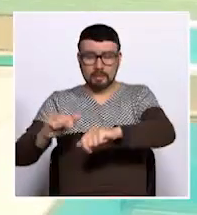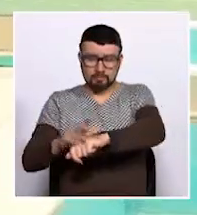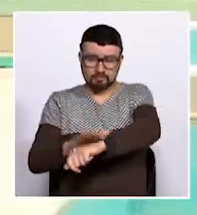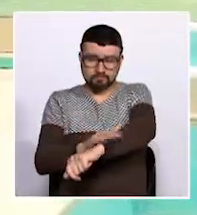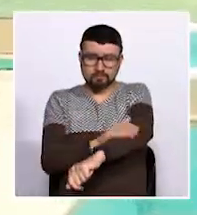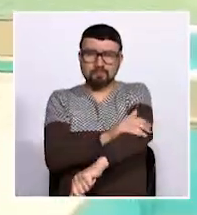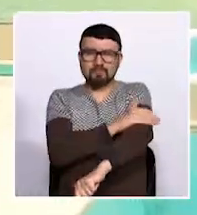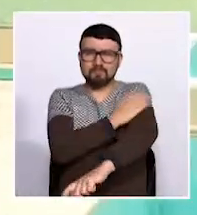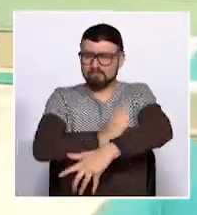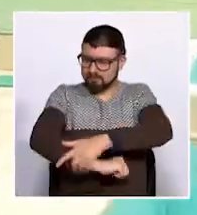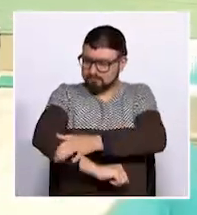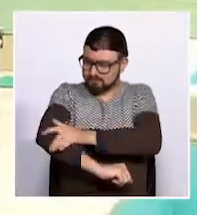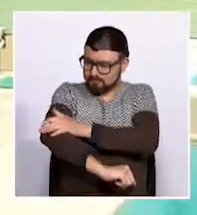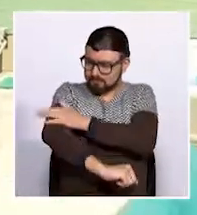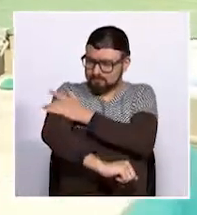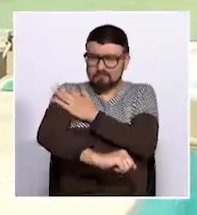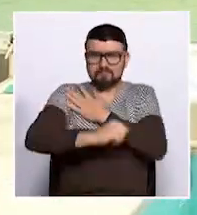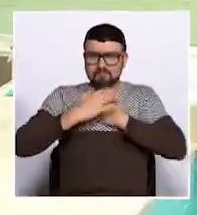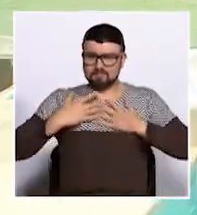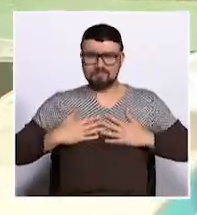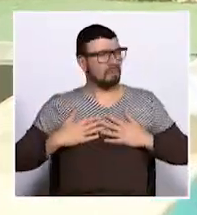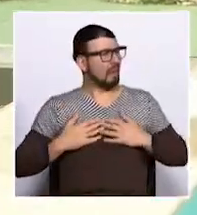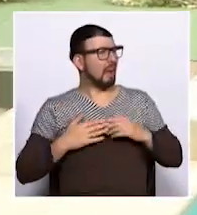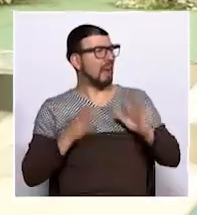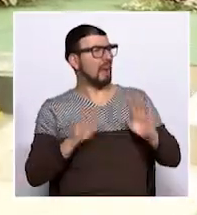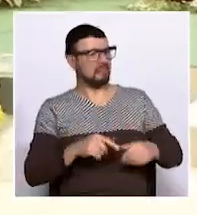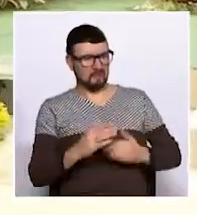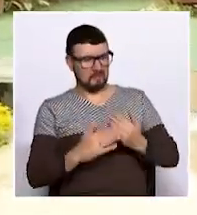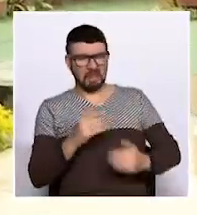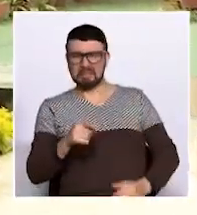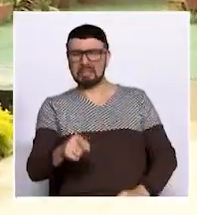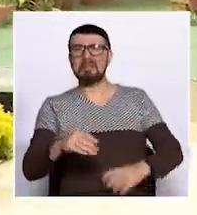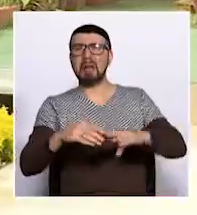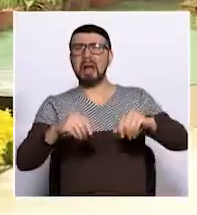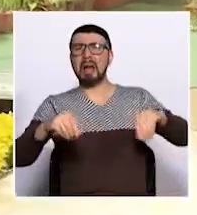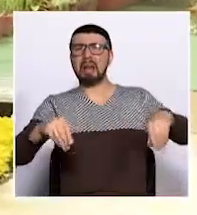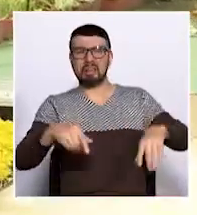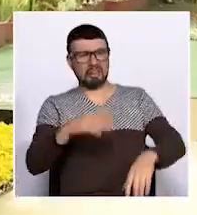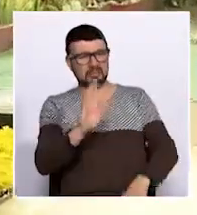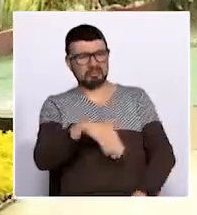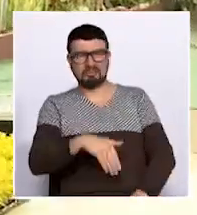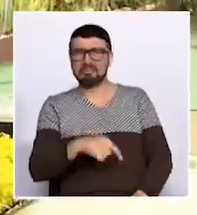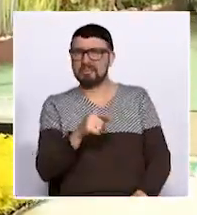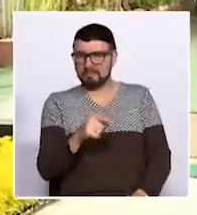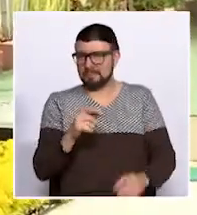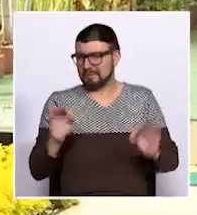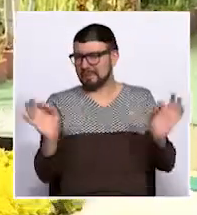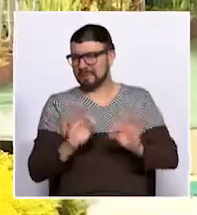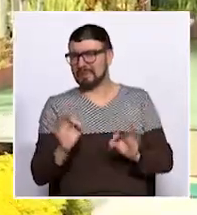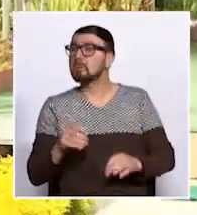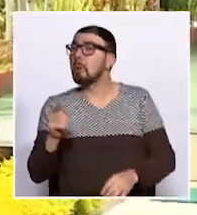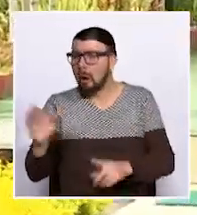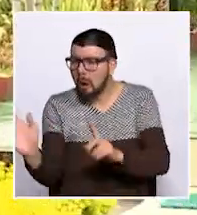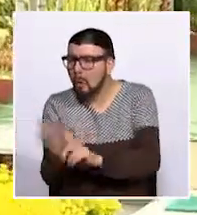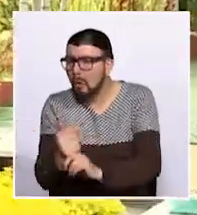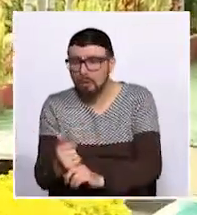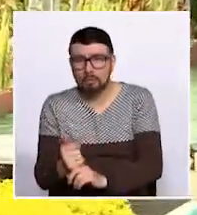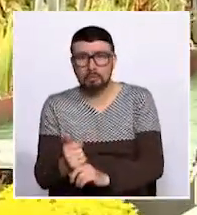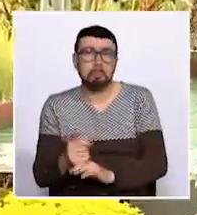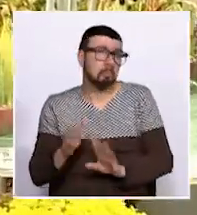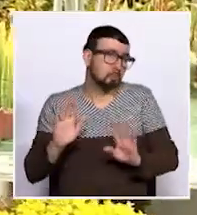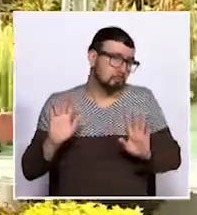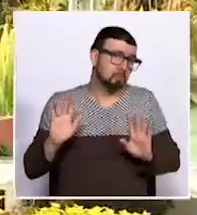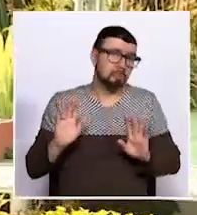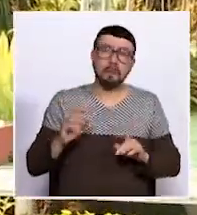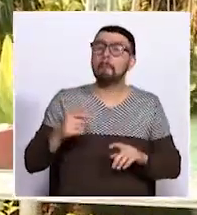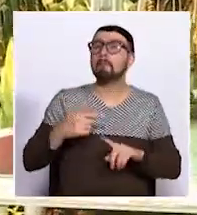arcilla, dirán que, pues eso es tan fácil, eso es arena, eso es muy sencillo, hasta uno lo encuentra. Nosotros muchas veces lo que hacemos